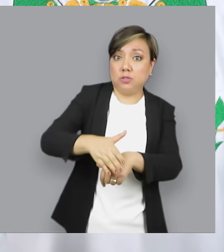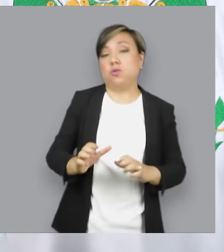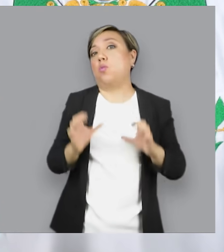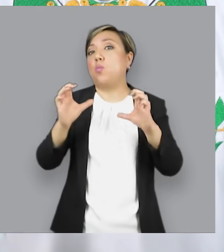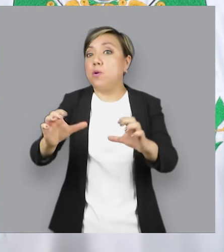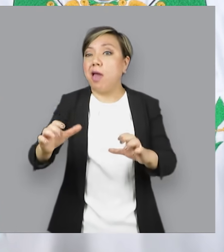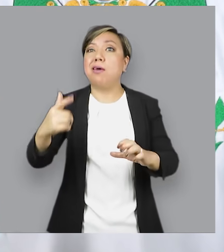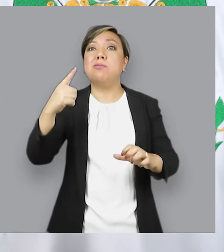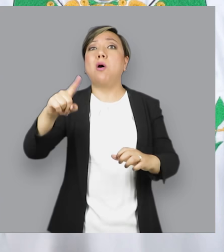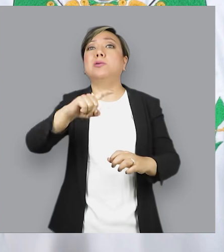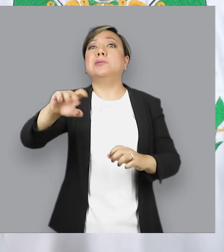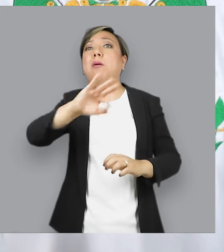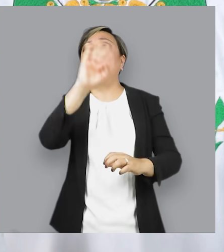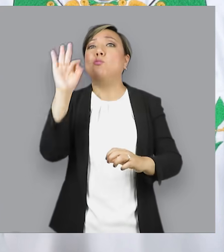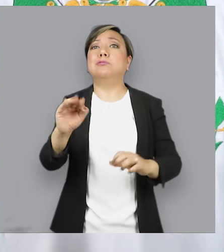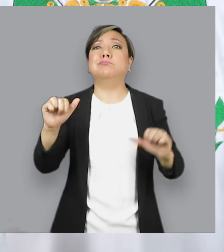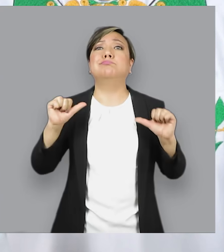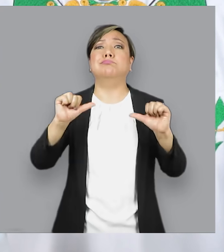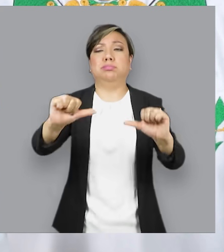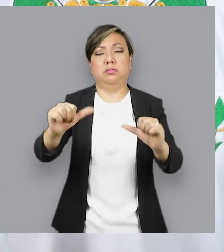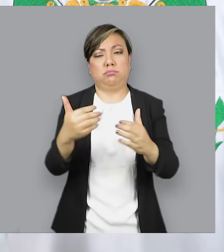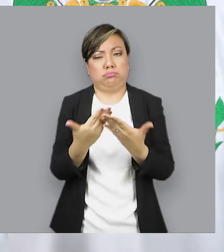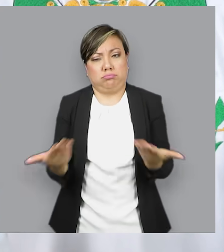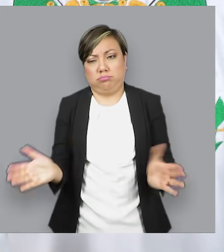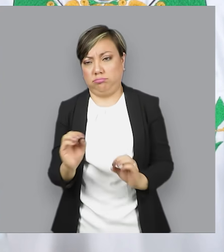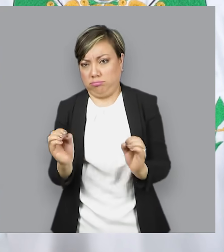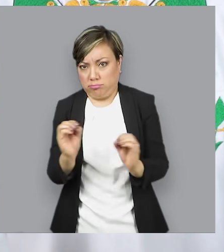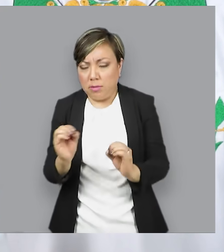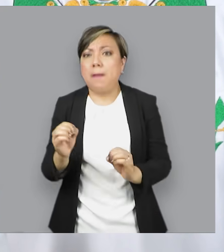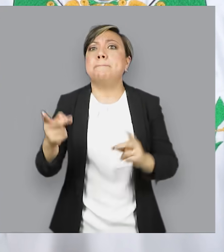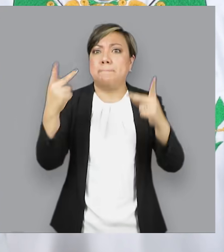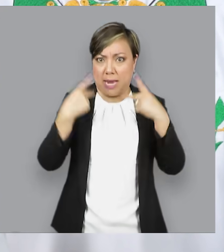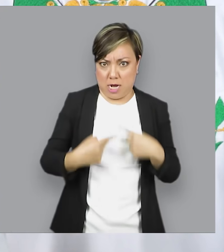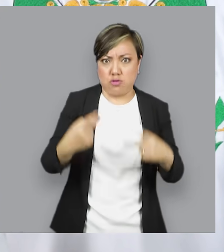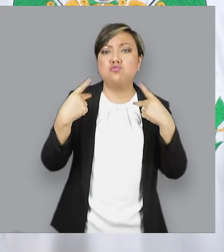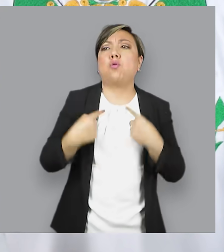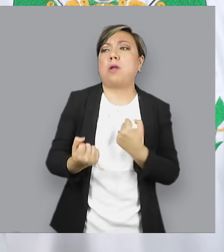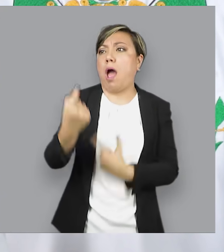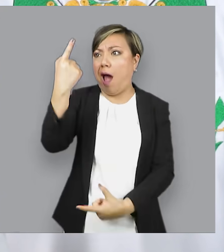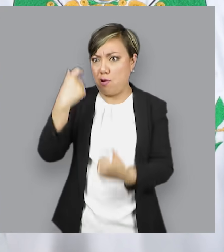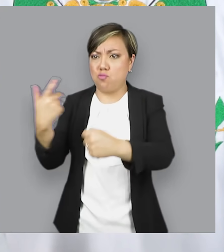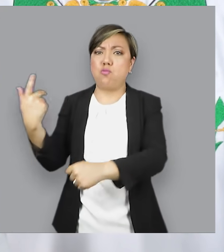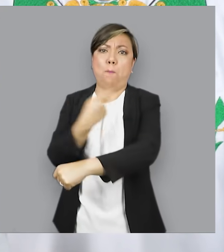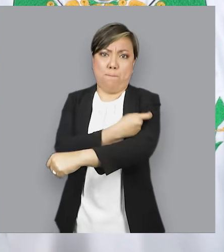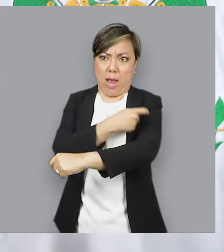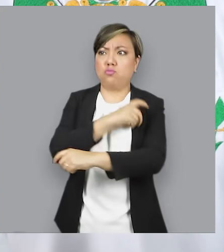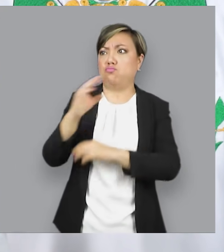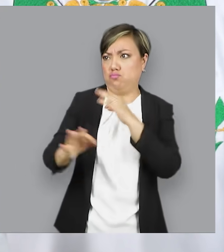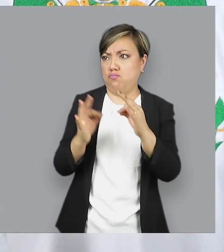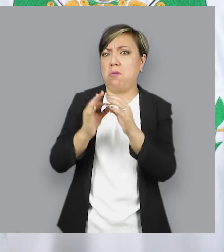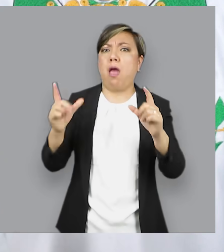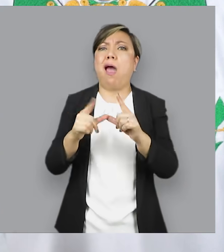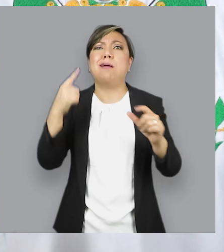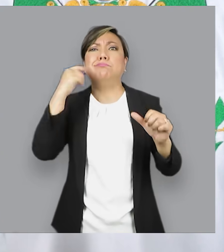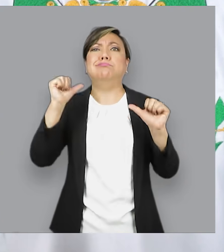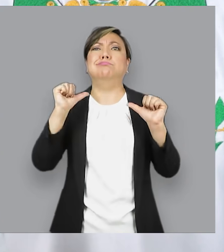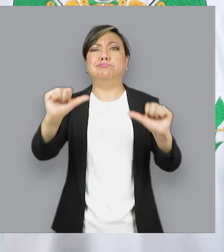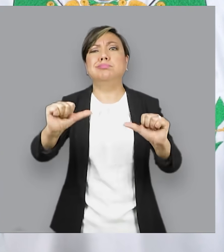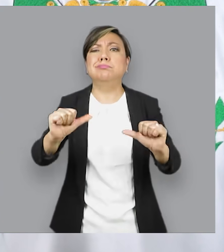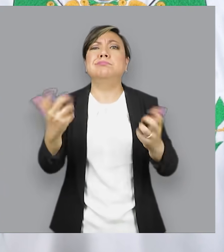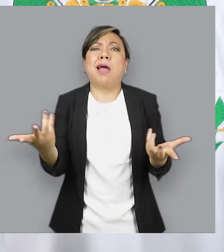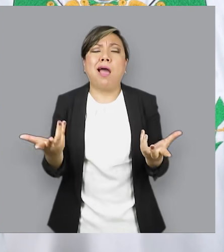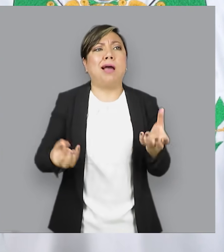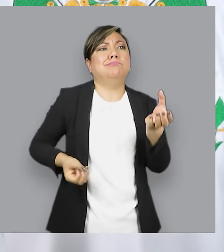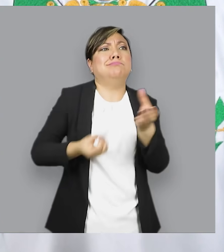queremos insistirte, no hay riesgo cero. Muchas personas en estos grupos de edad vacunados pensaron que serían infalibles al